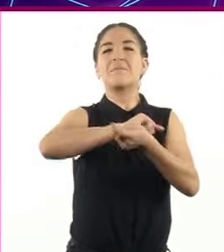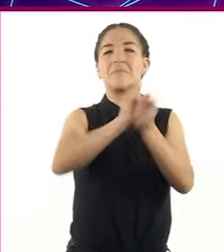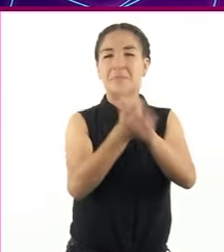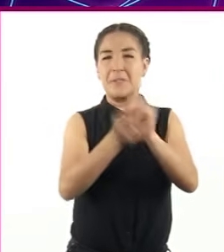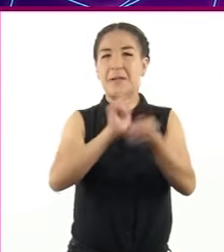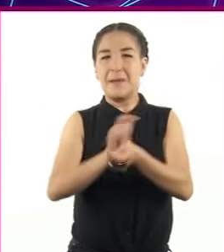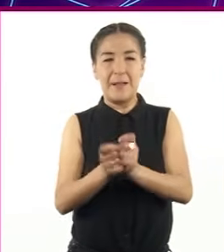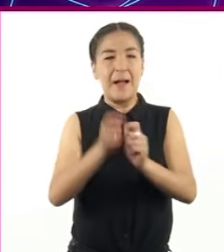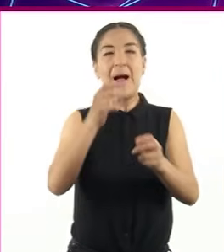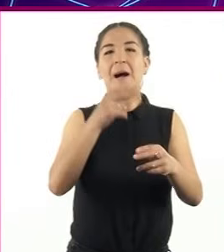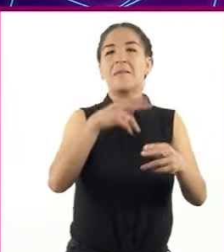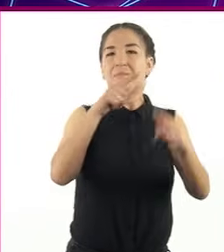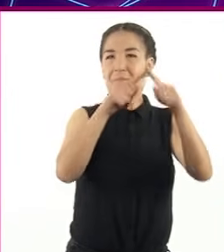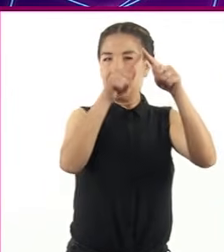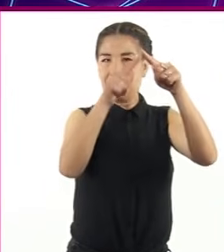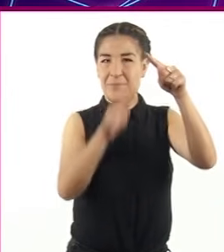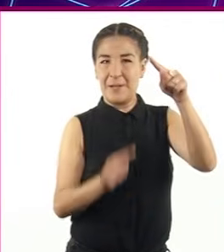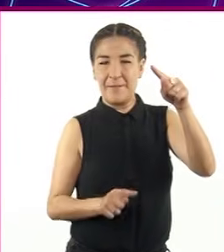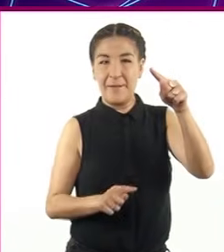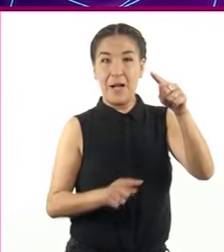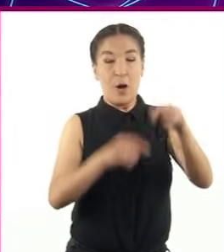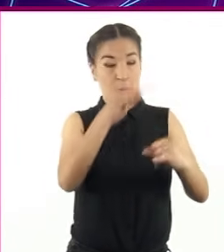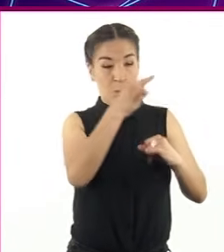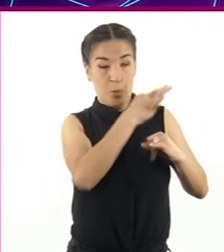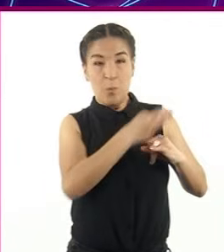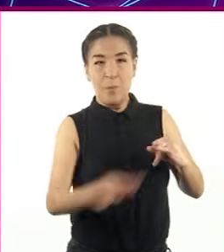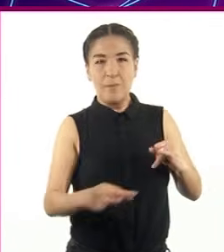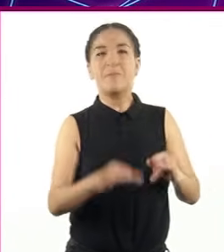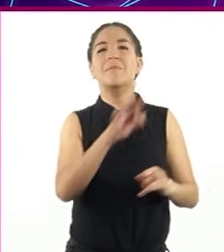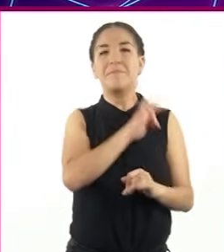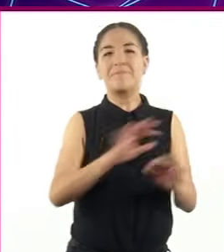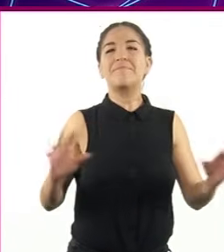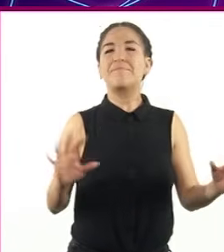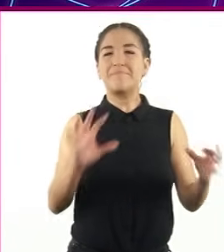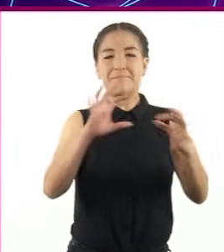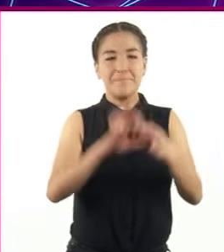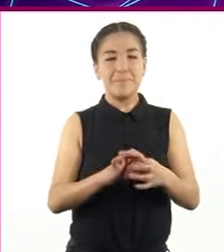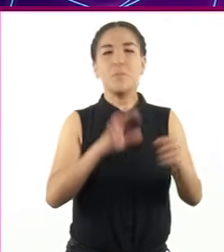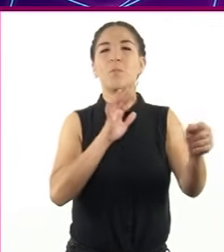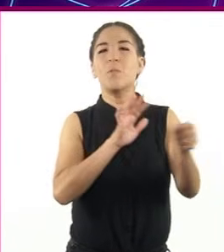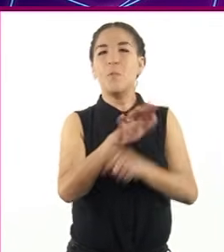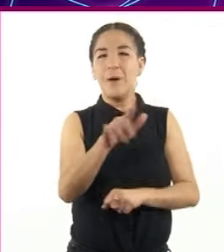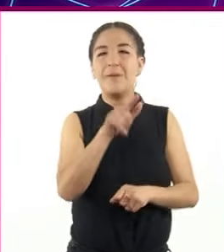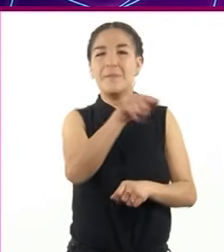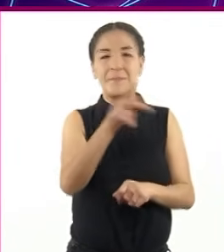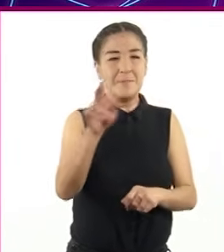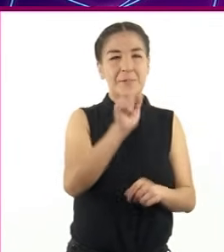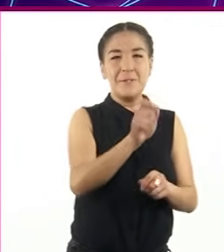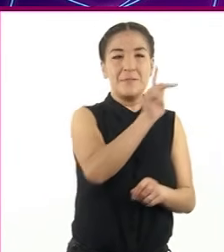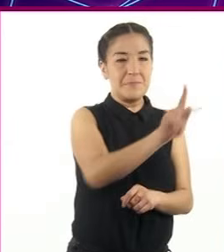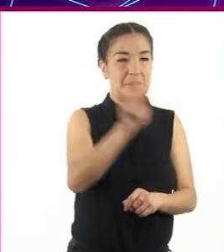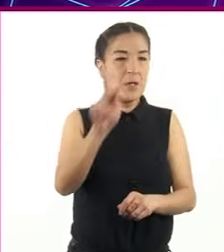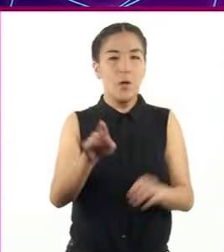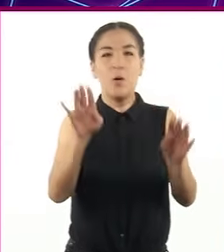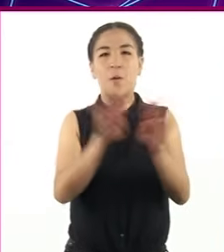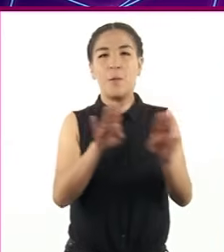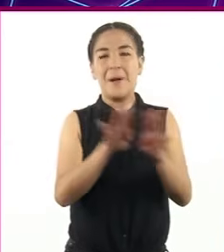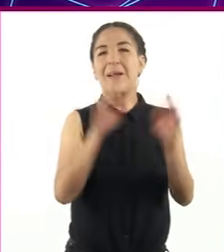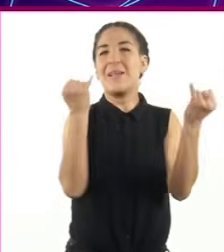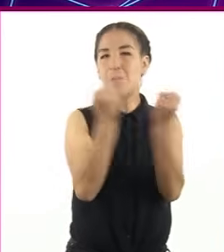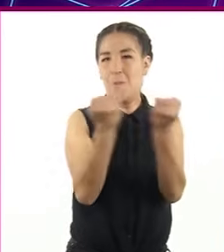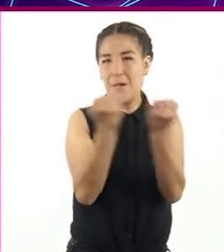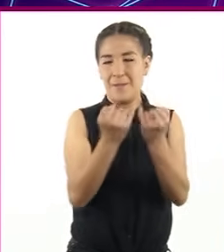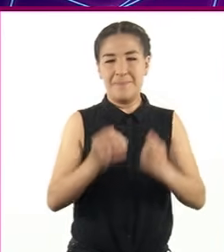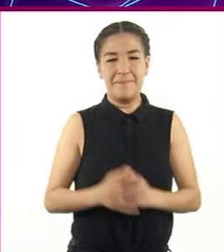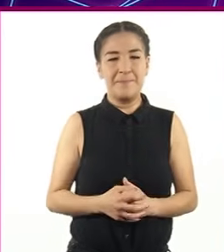transformaciones hacia abajo. Al final pude relacionar aquellas expresiones cuyas transformaciones simplificadas son